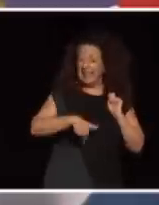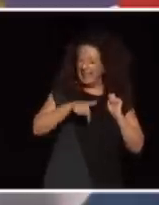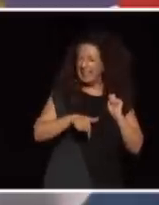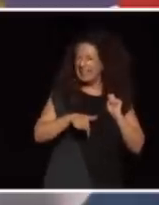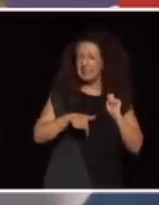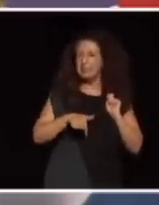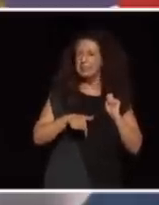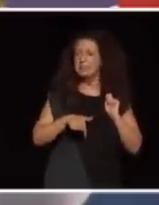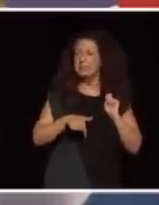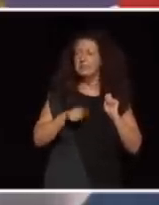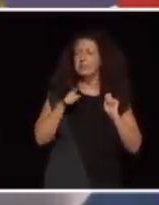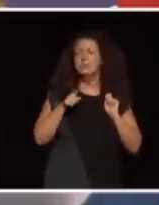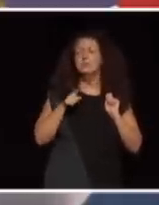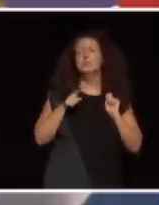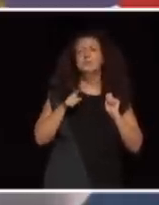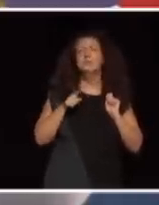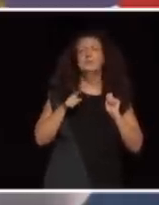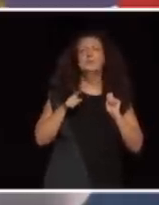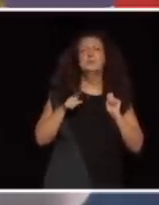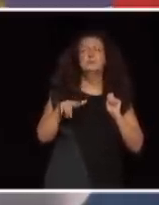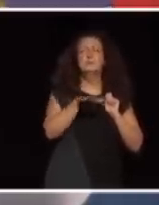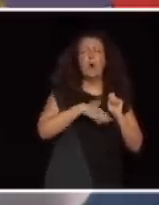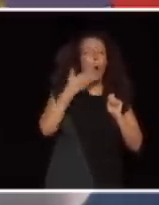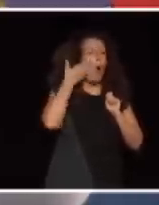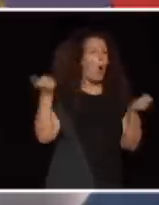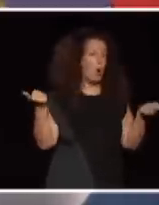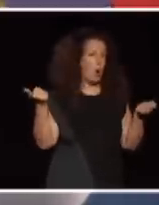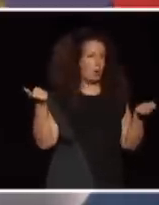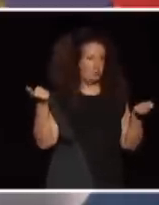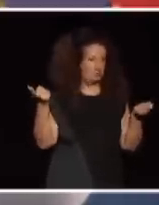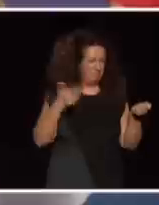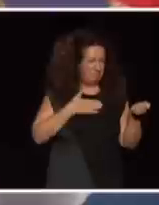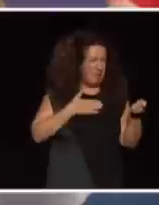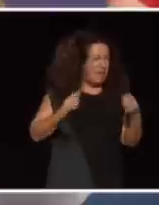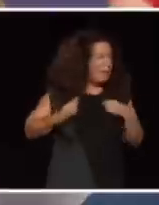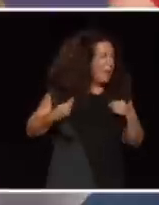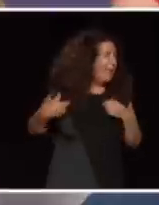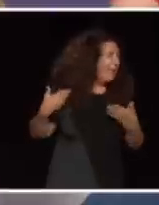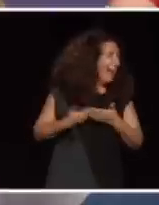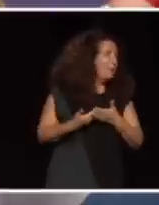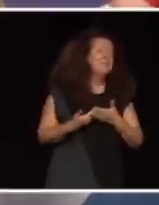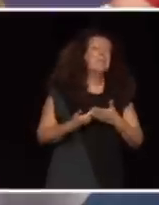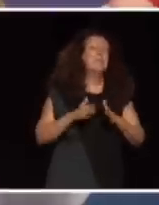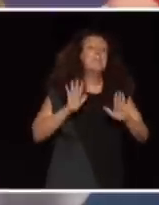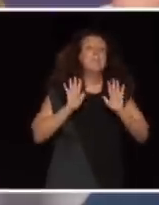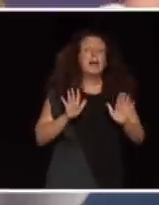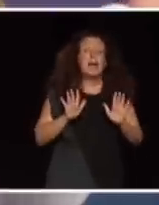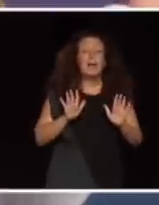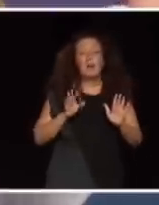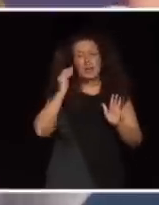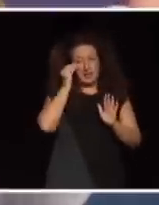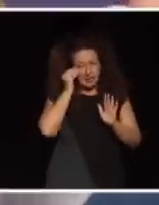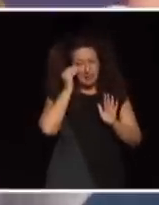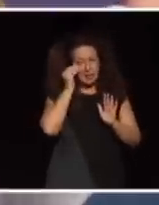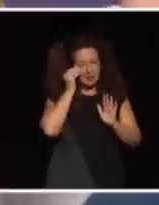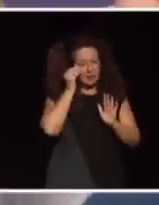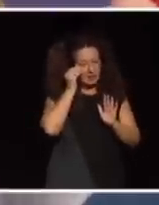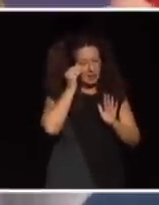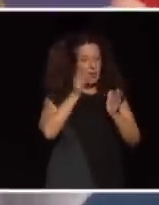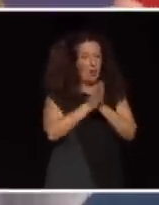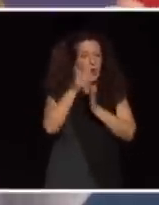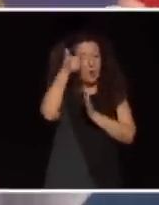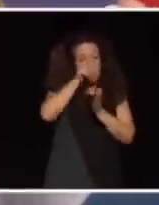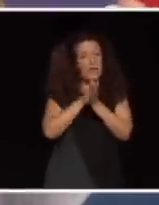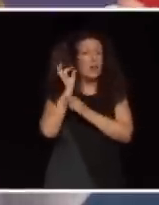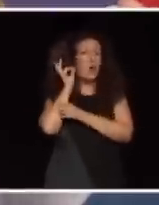y sigue siendo uno de los mayores honores que he tenido en mi vida. Sin embargo, creo que es justo, compañeros y